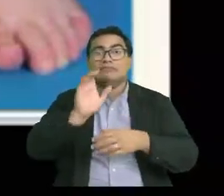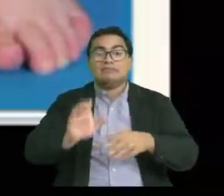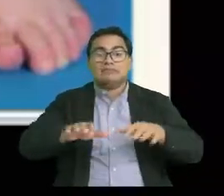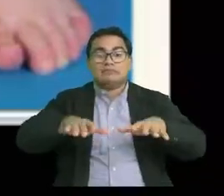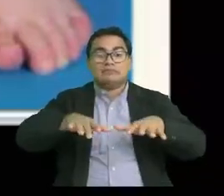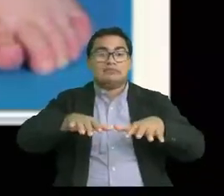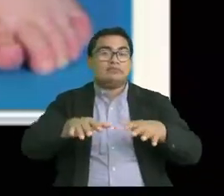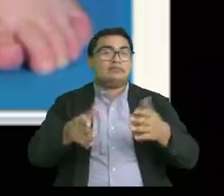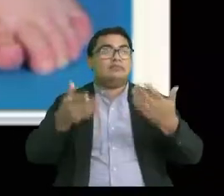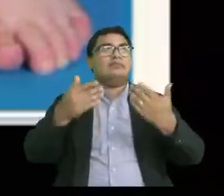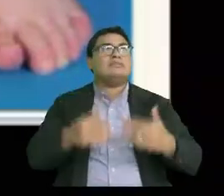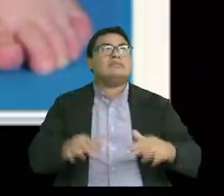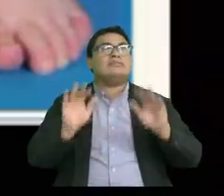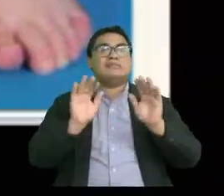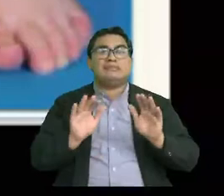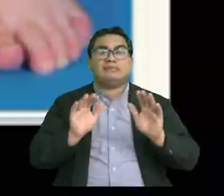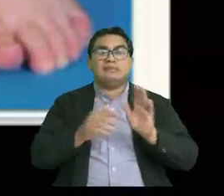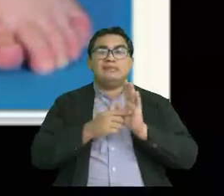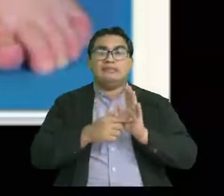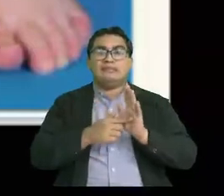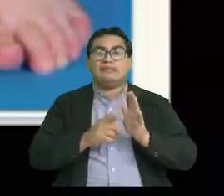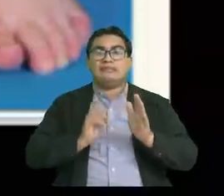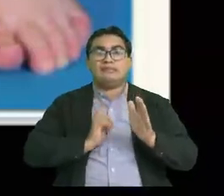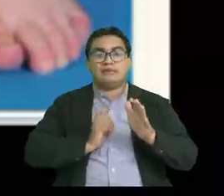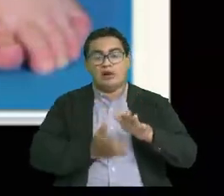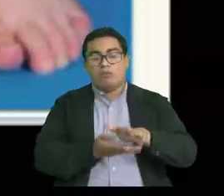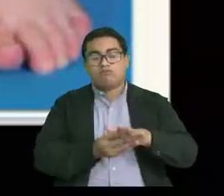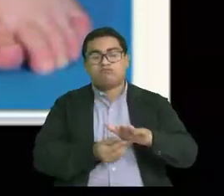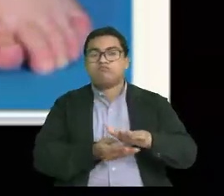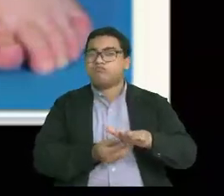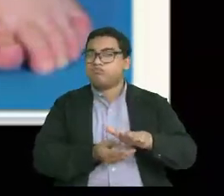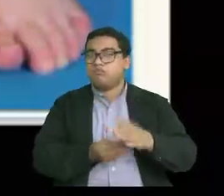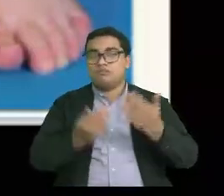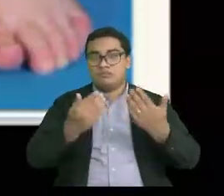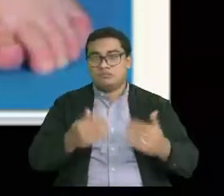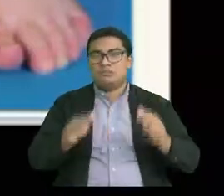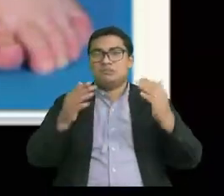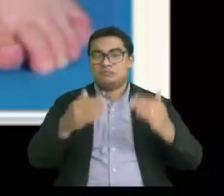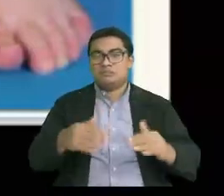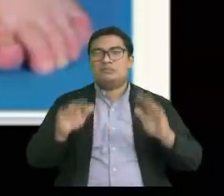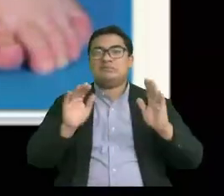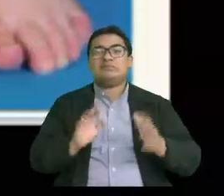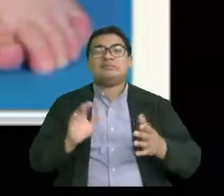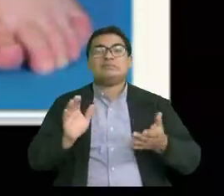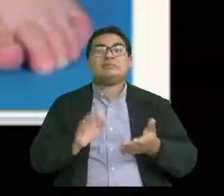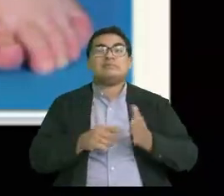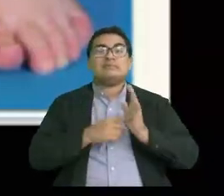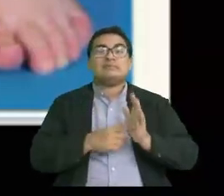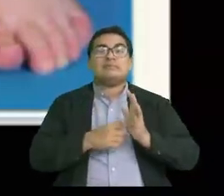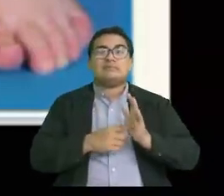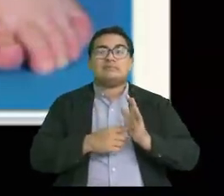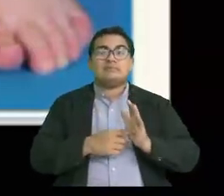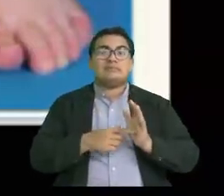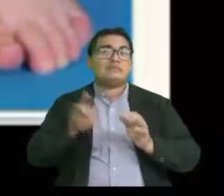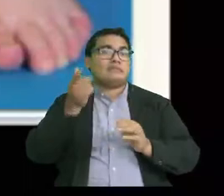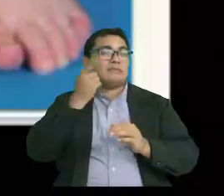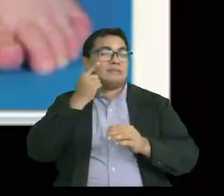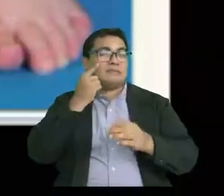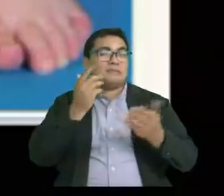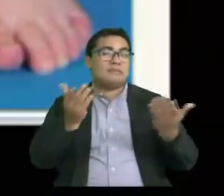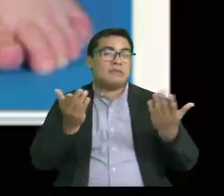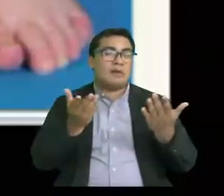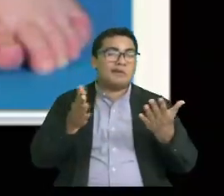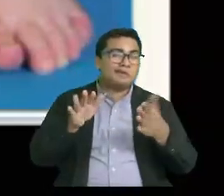normal. Hay una almohadilla grasa prominente en ello. Eso es normal y eso es lo que hace ver como que el pie es